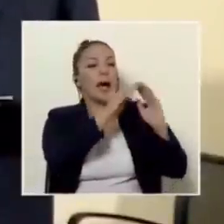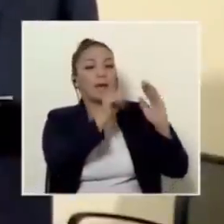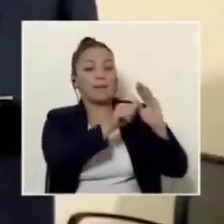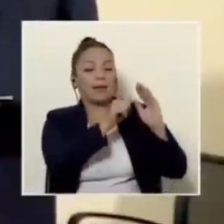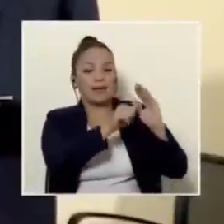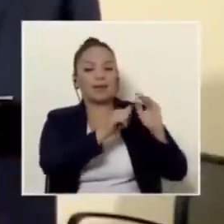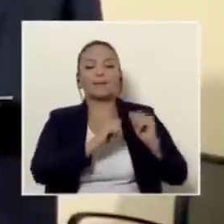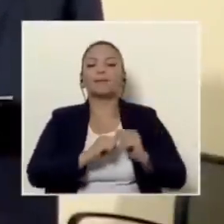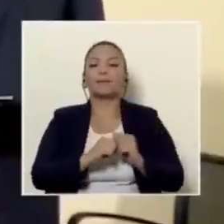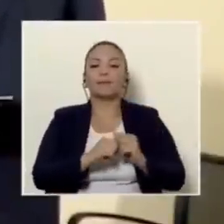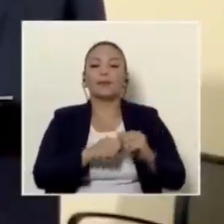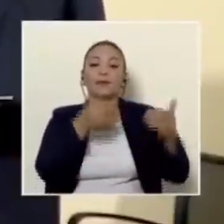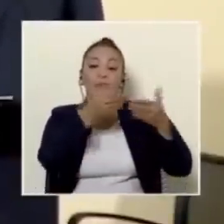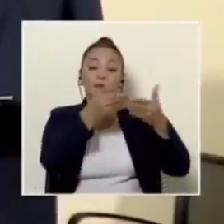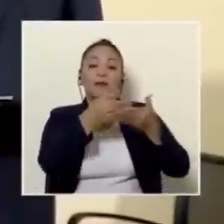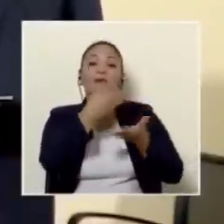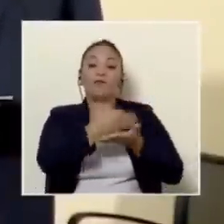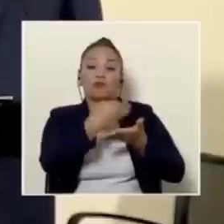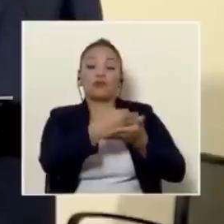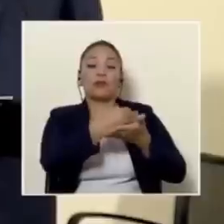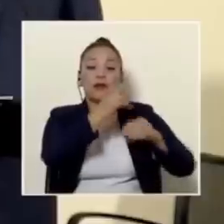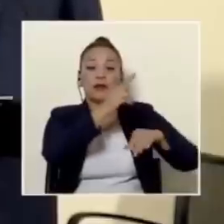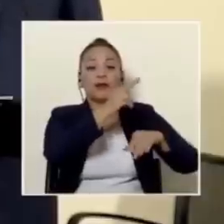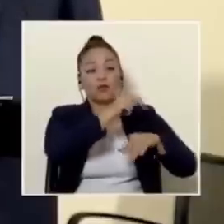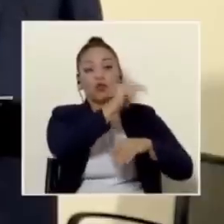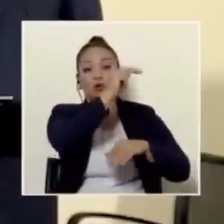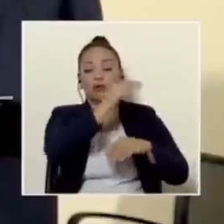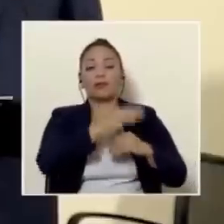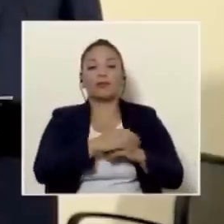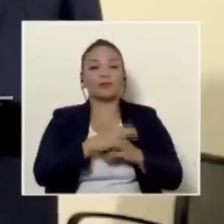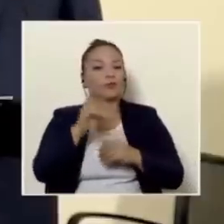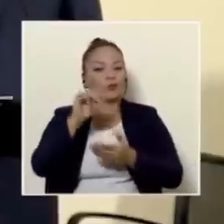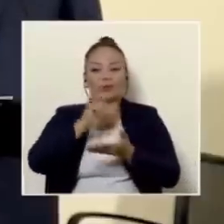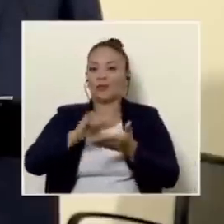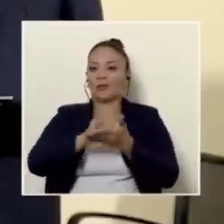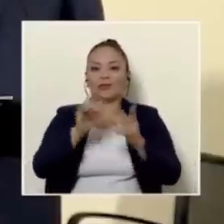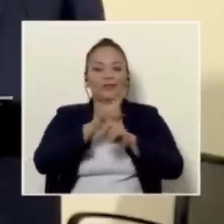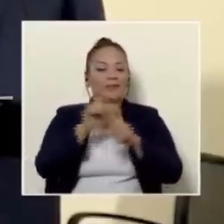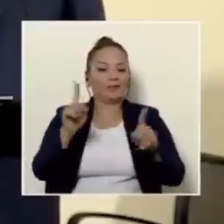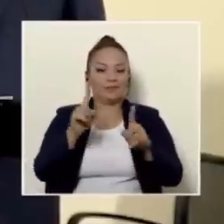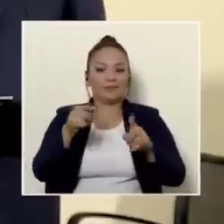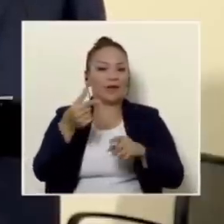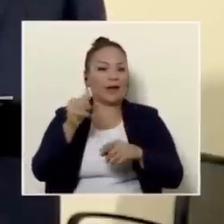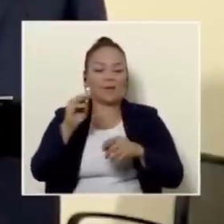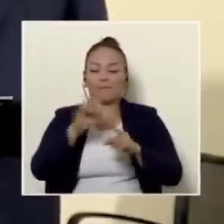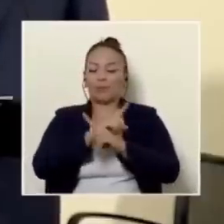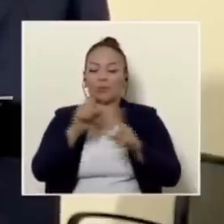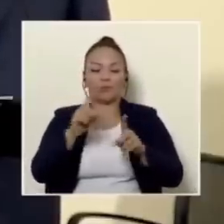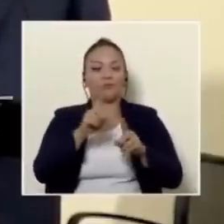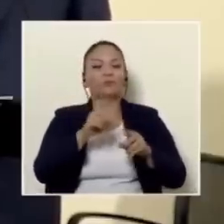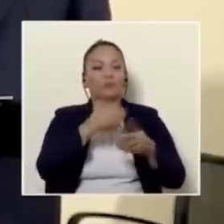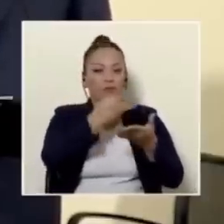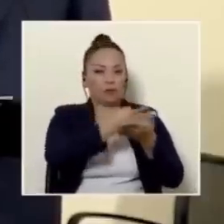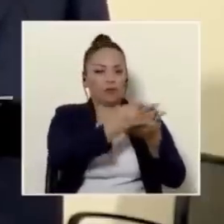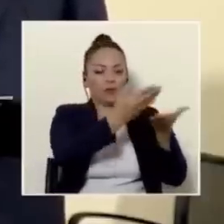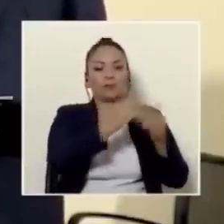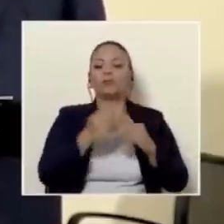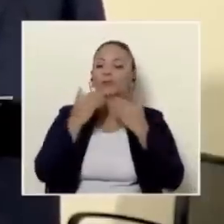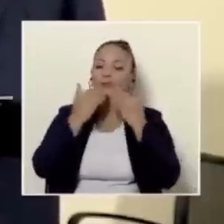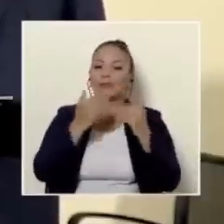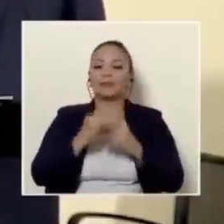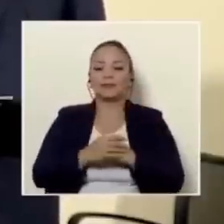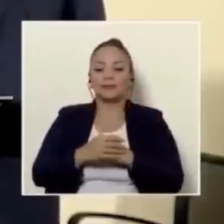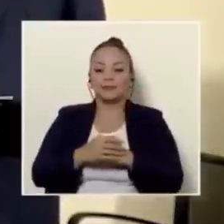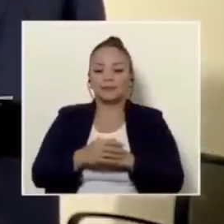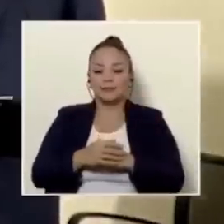albergue, está cerca de la frontera norte. Sí, sí. No sí. Debe estar en San José, no debe estar en gran área metropolitana. Muchas gracias. Muchas